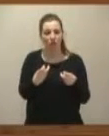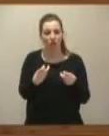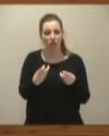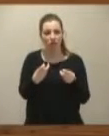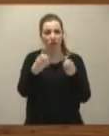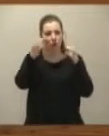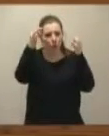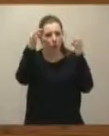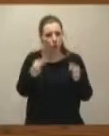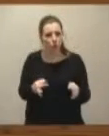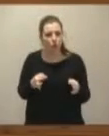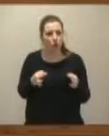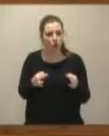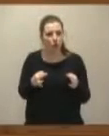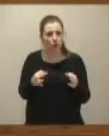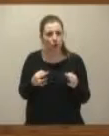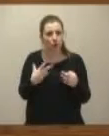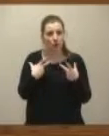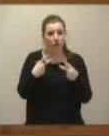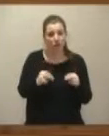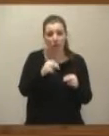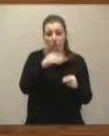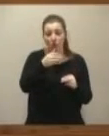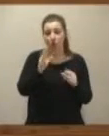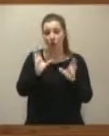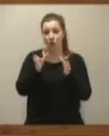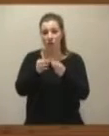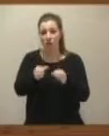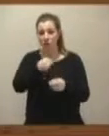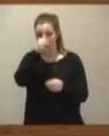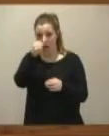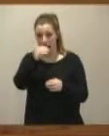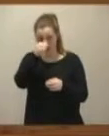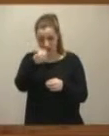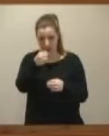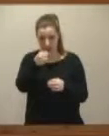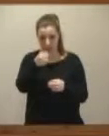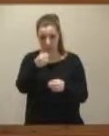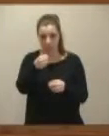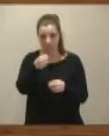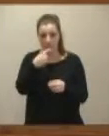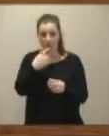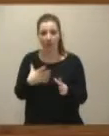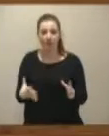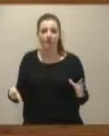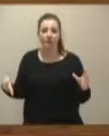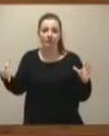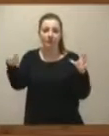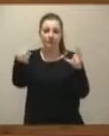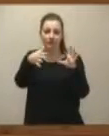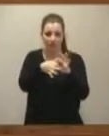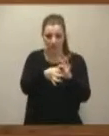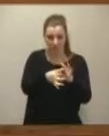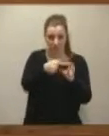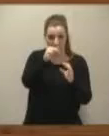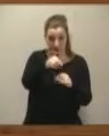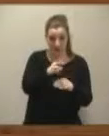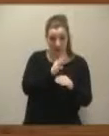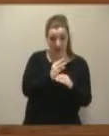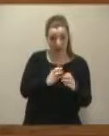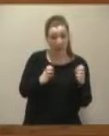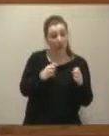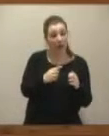finalizó precisamente porque el Partido Socialista finalmente se asoció con los que en esta Cámara